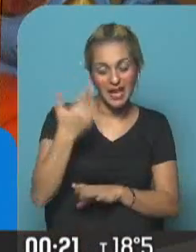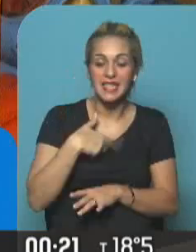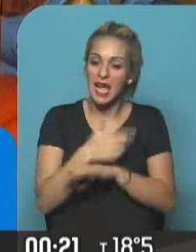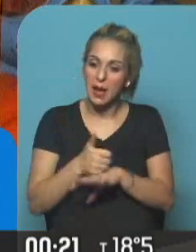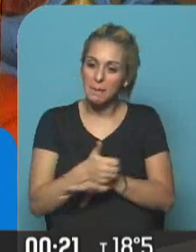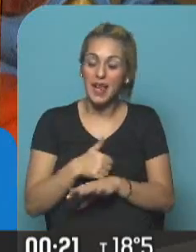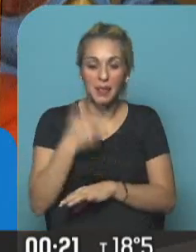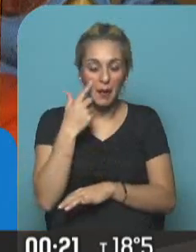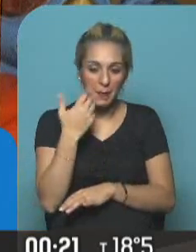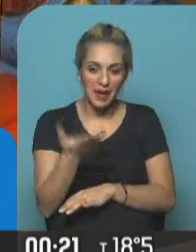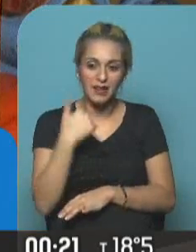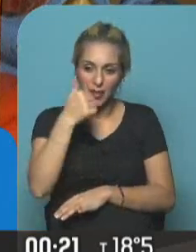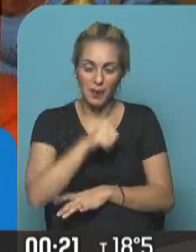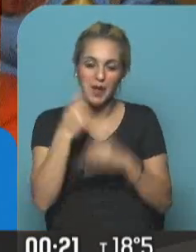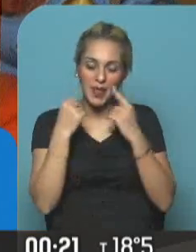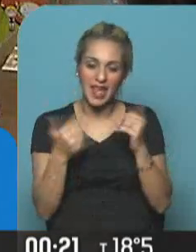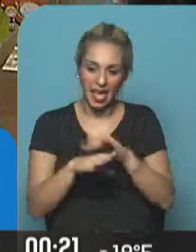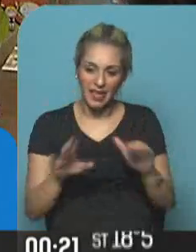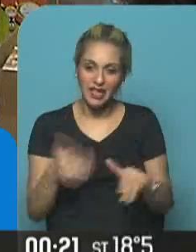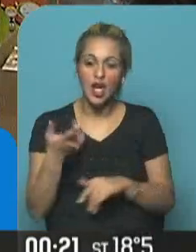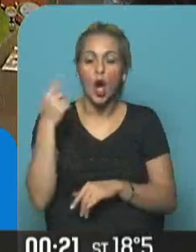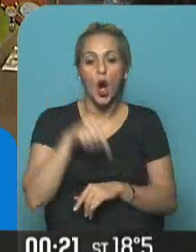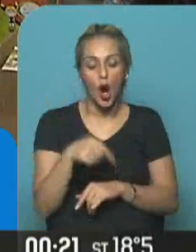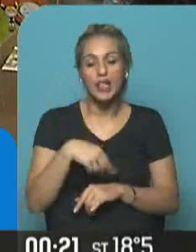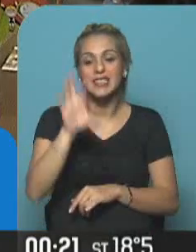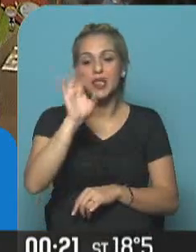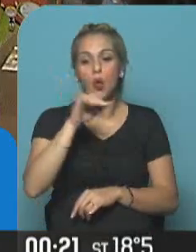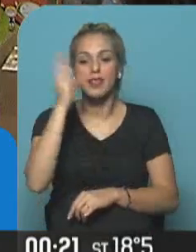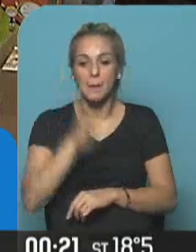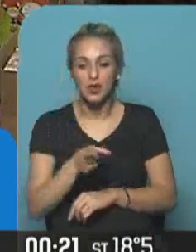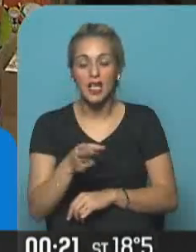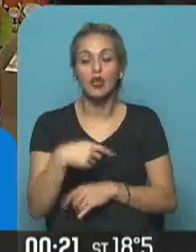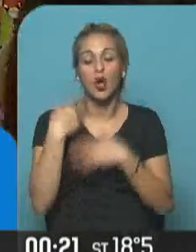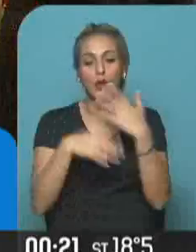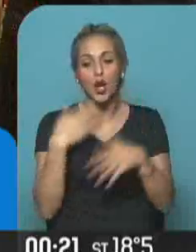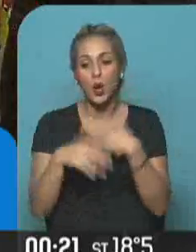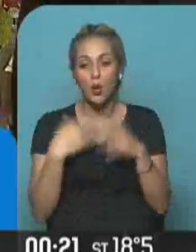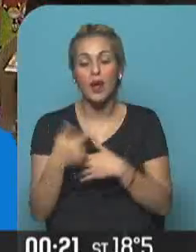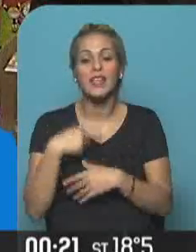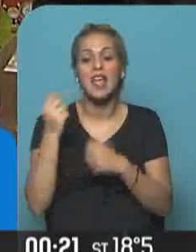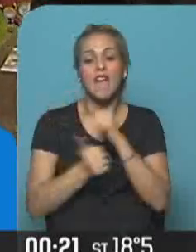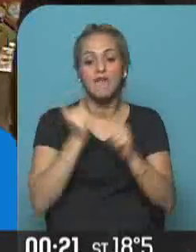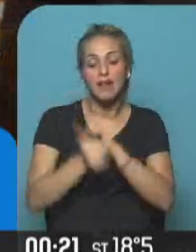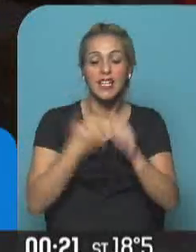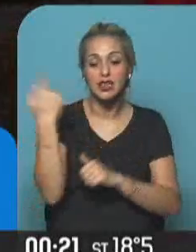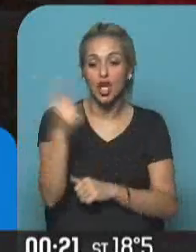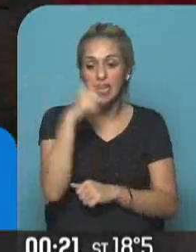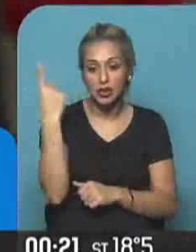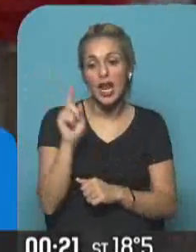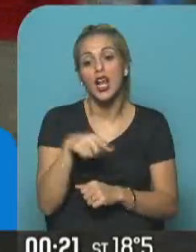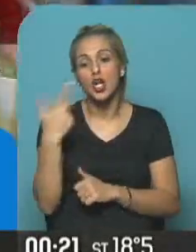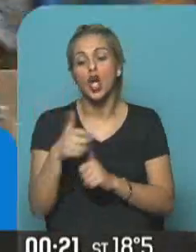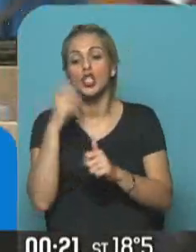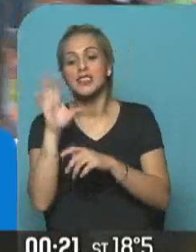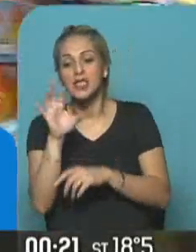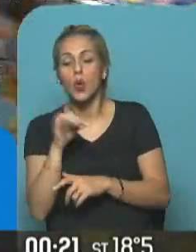expectativa este Día del Niño. Según aclaran hoy, el 50% de los juguetes son de fabricación nacional, el otro